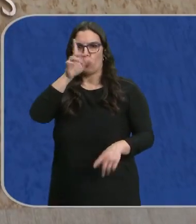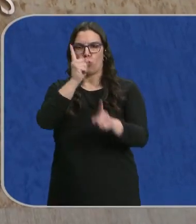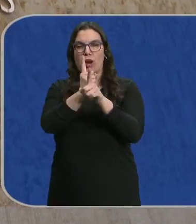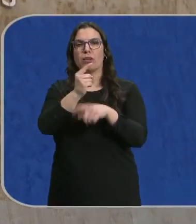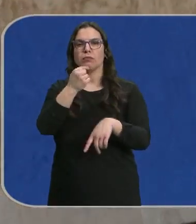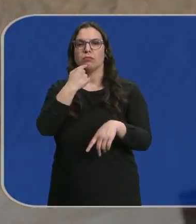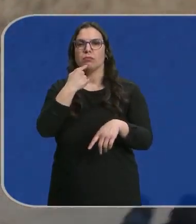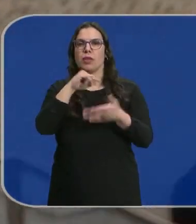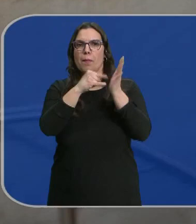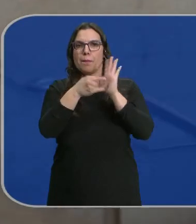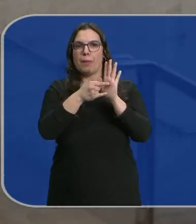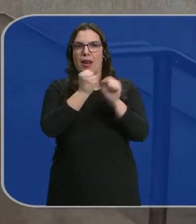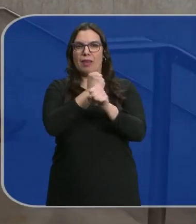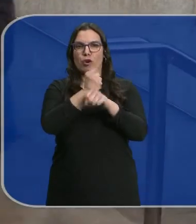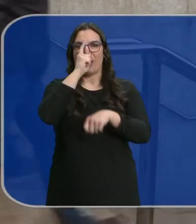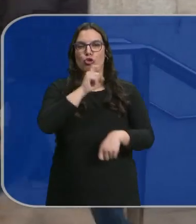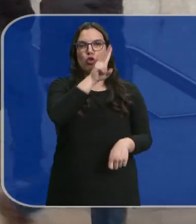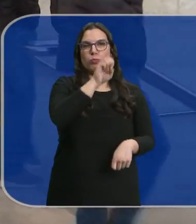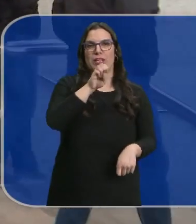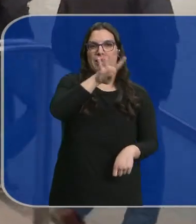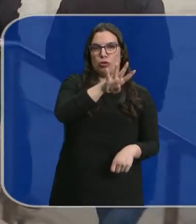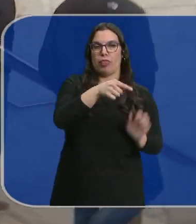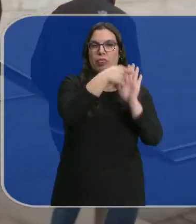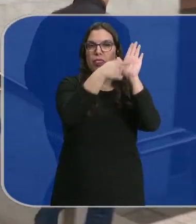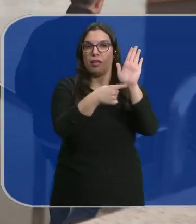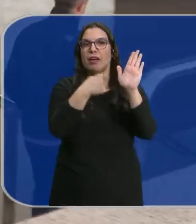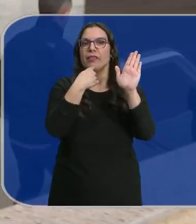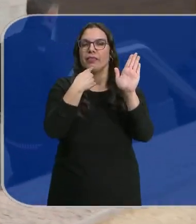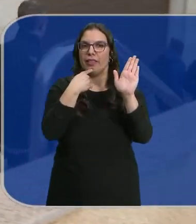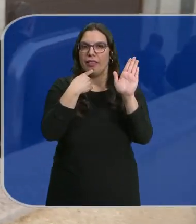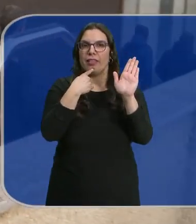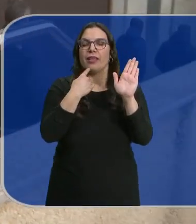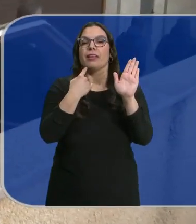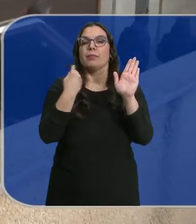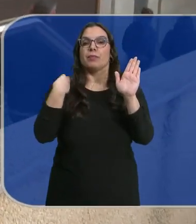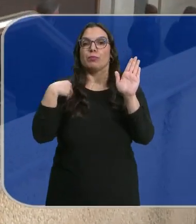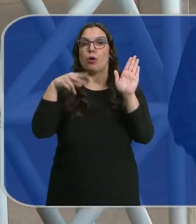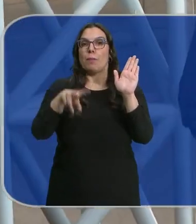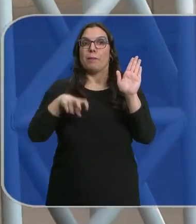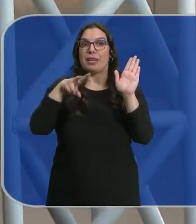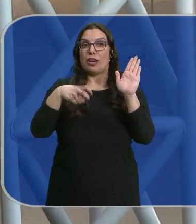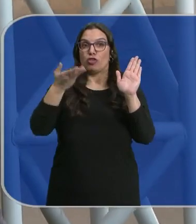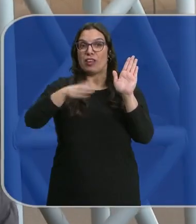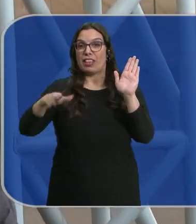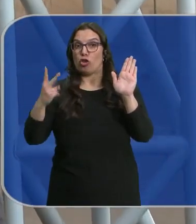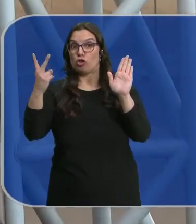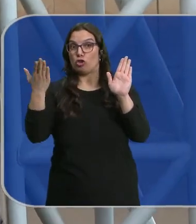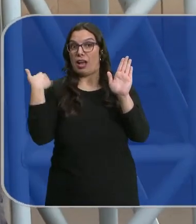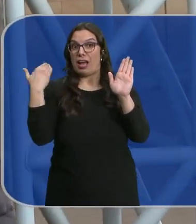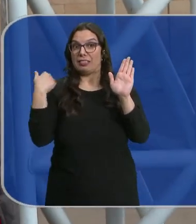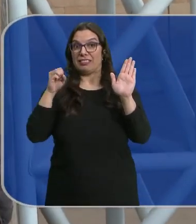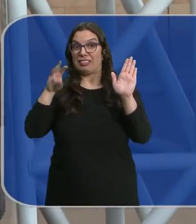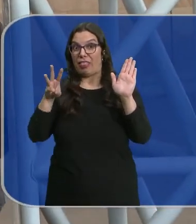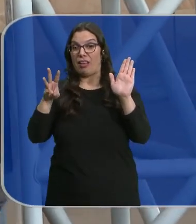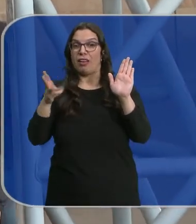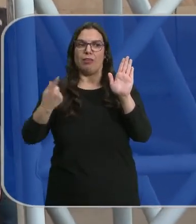le ha mostrado el plan de labores del 2014, en el que aún aparecían 2 de los mineros fallecidos en el accidente